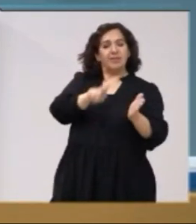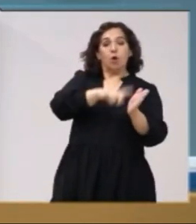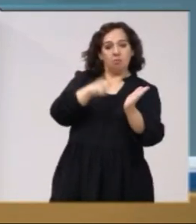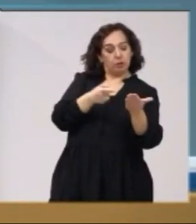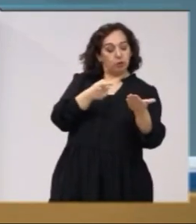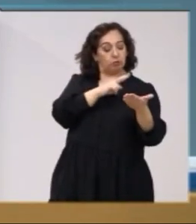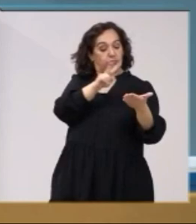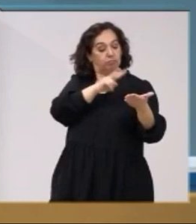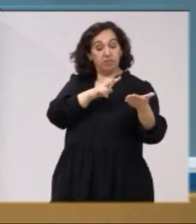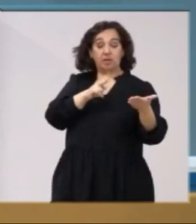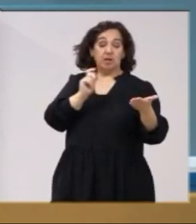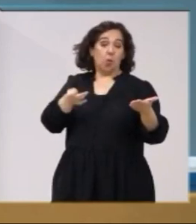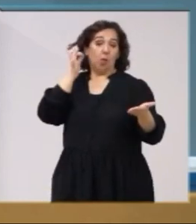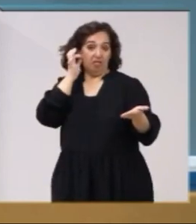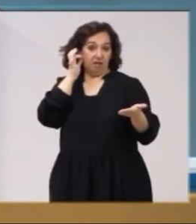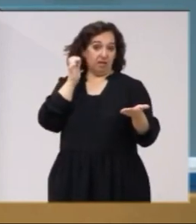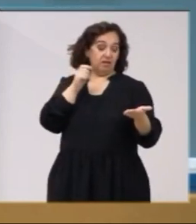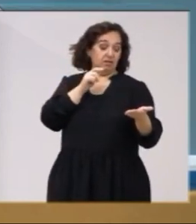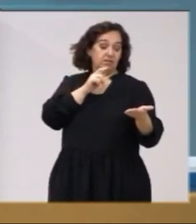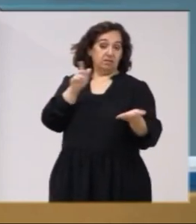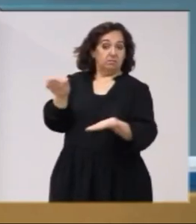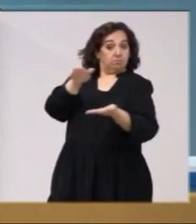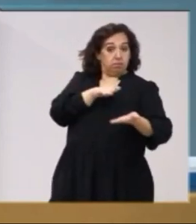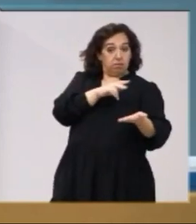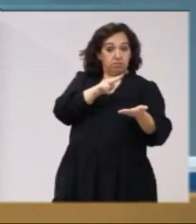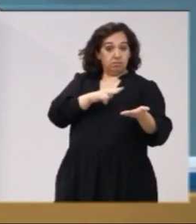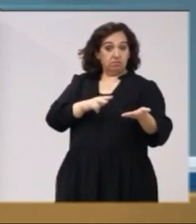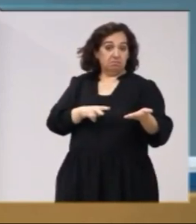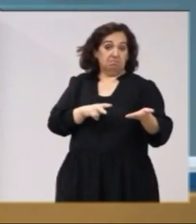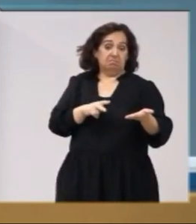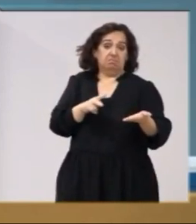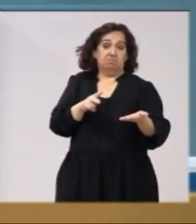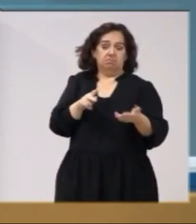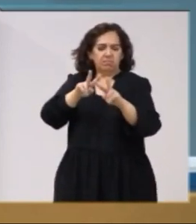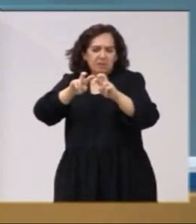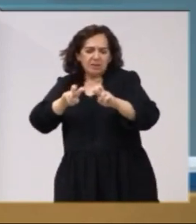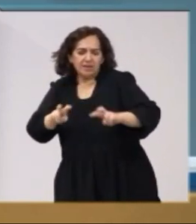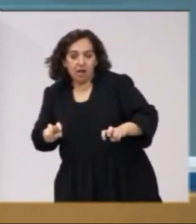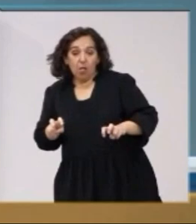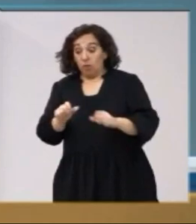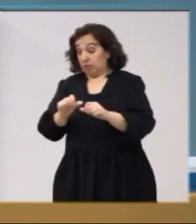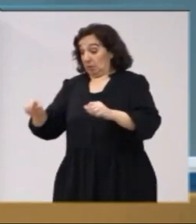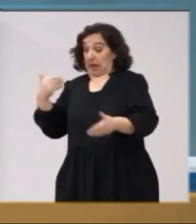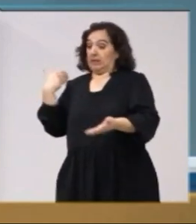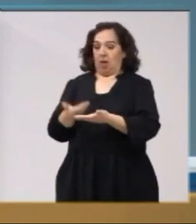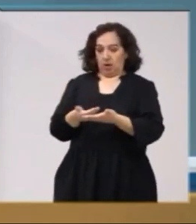que la juez había llevado a cabo en esta